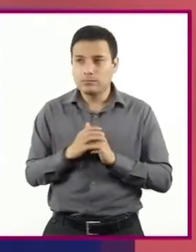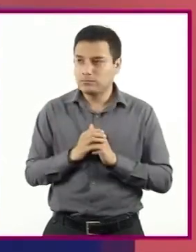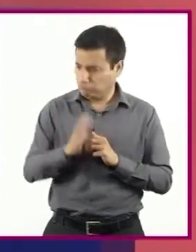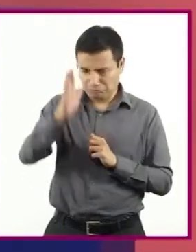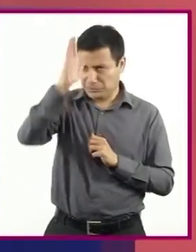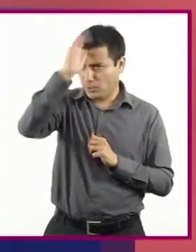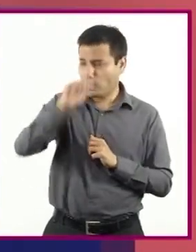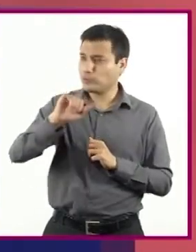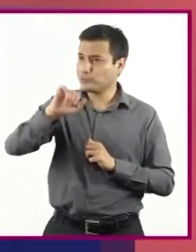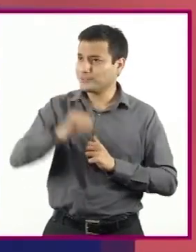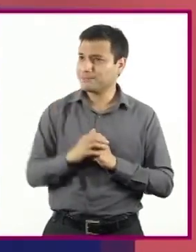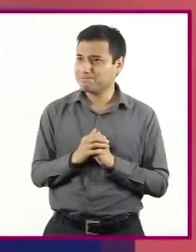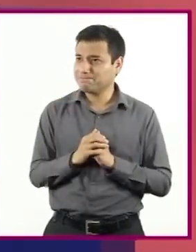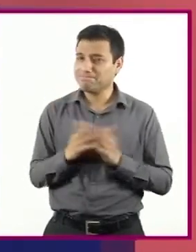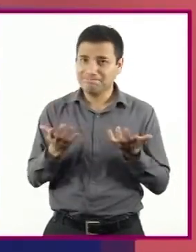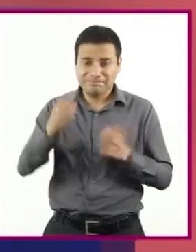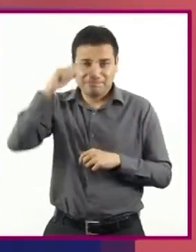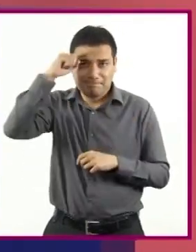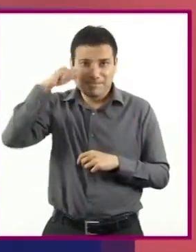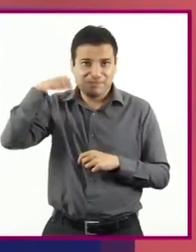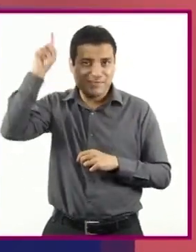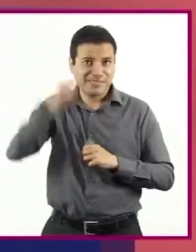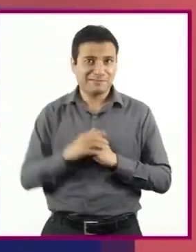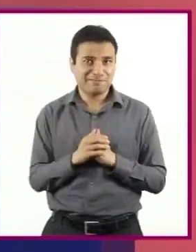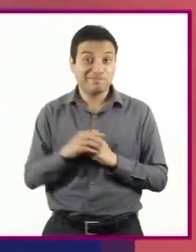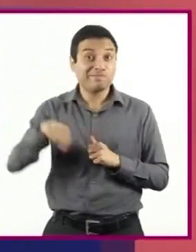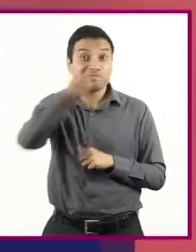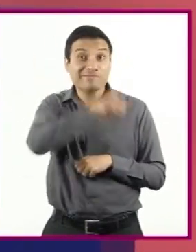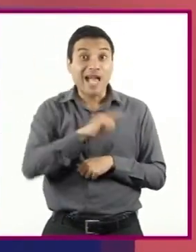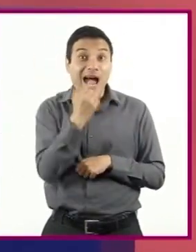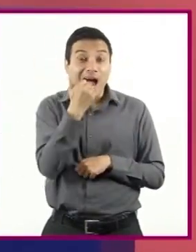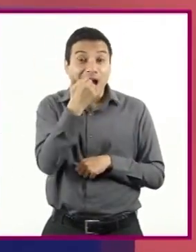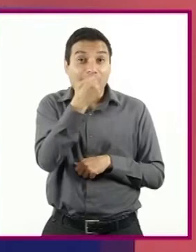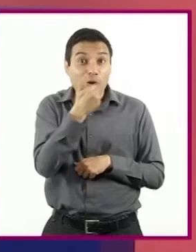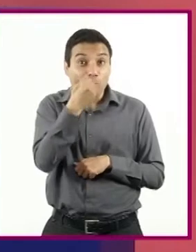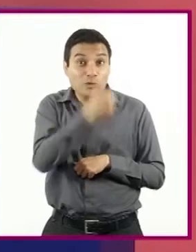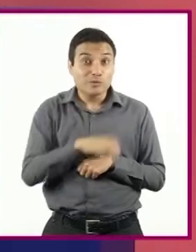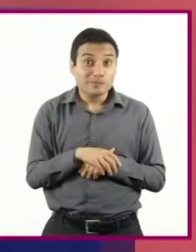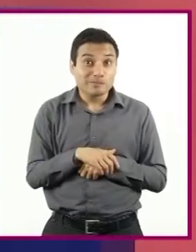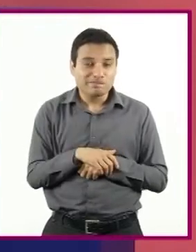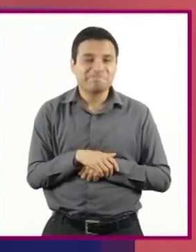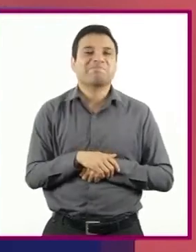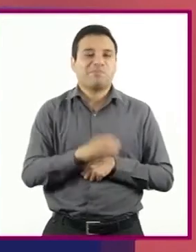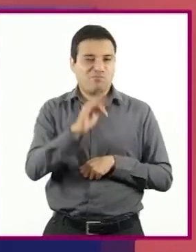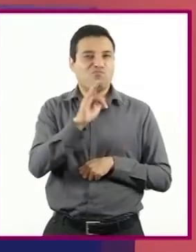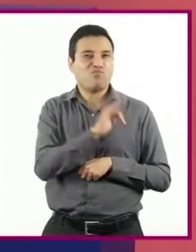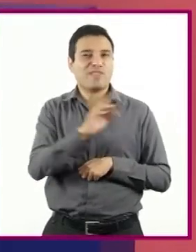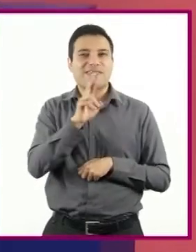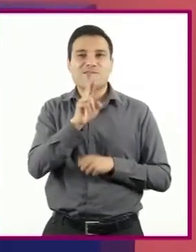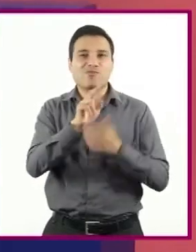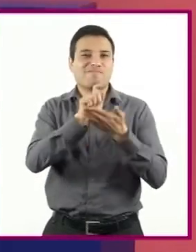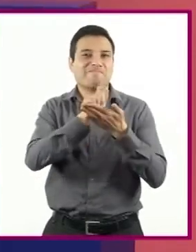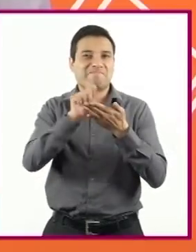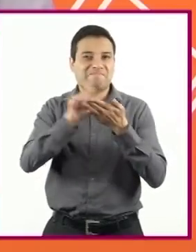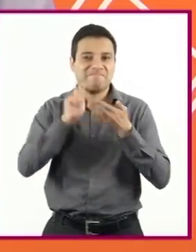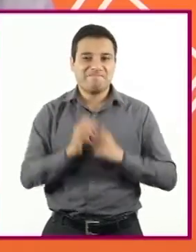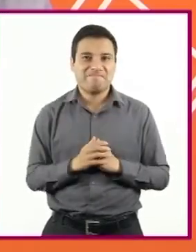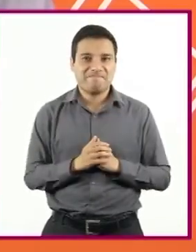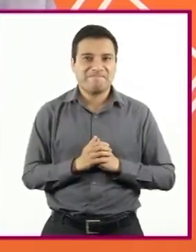parece bien, maestra. Así será más fácil que las alumnas y alumnos que nos ven en casa puedan completar el